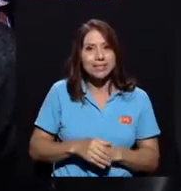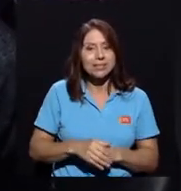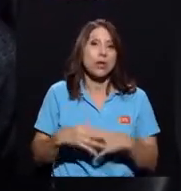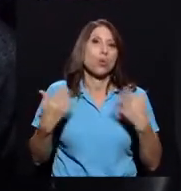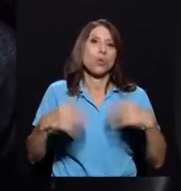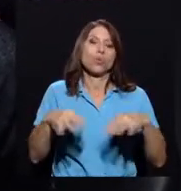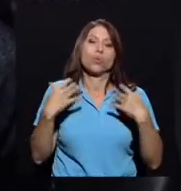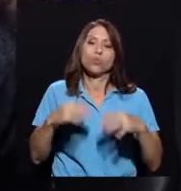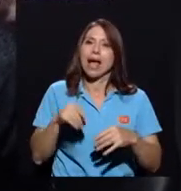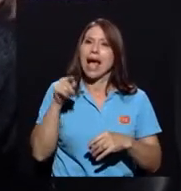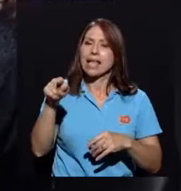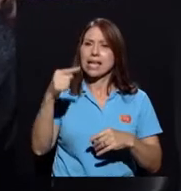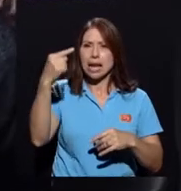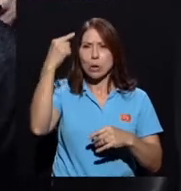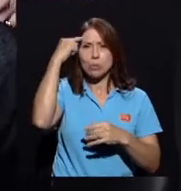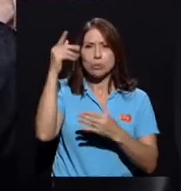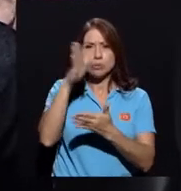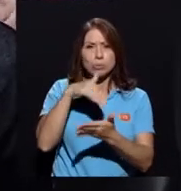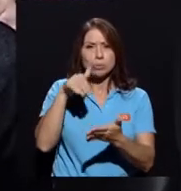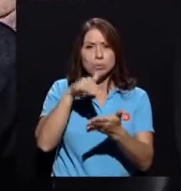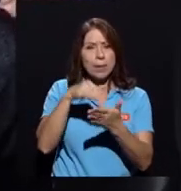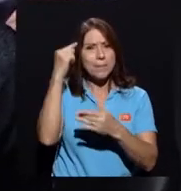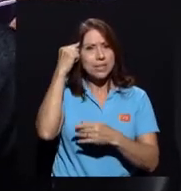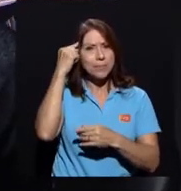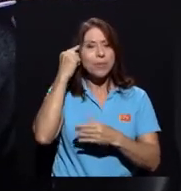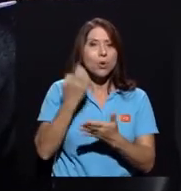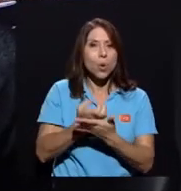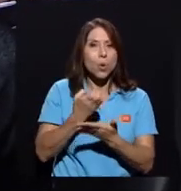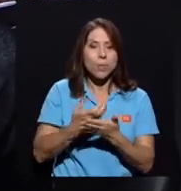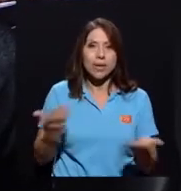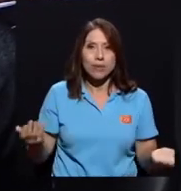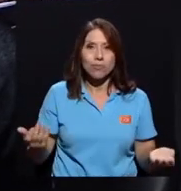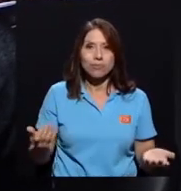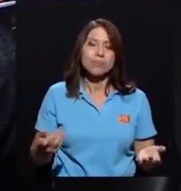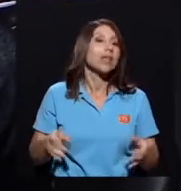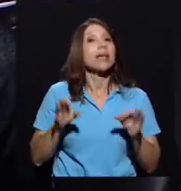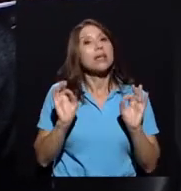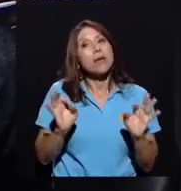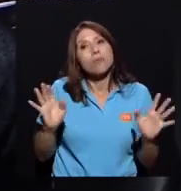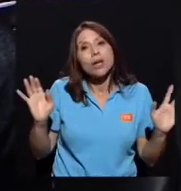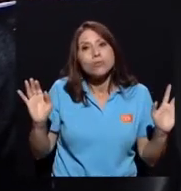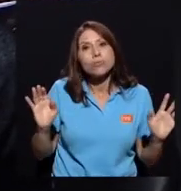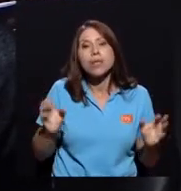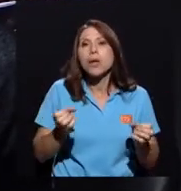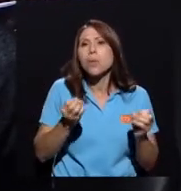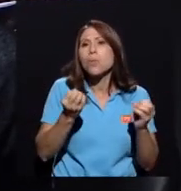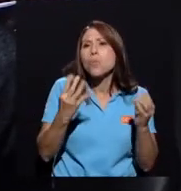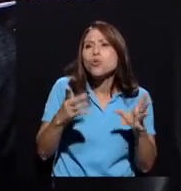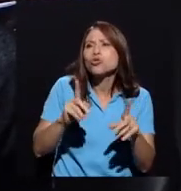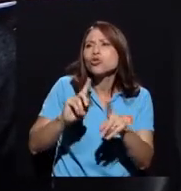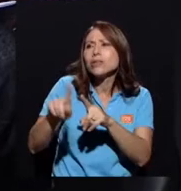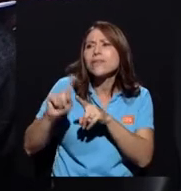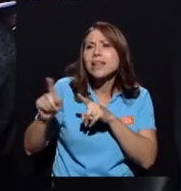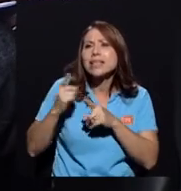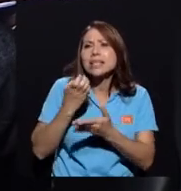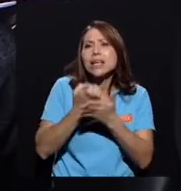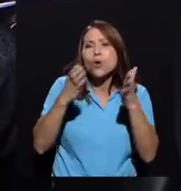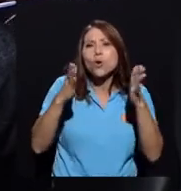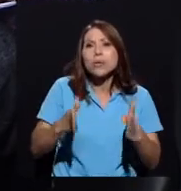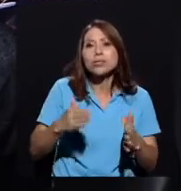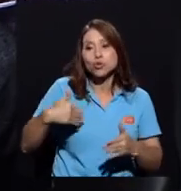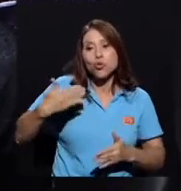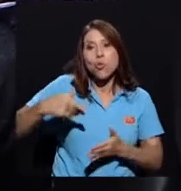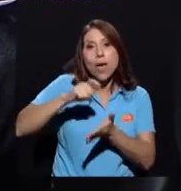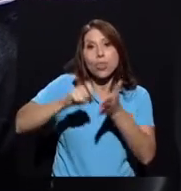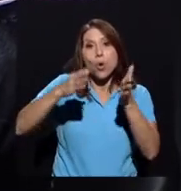esencia del pensamiento económico que bueno no lo encuentran en grandes viejos economistas cuando marshall escribir su libro